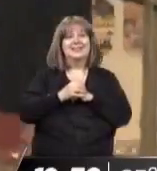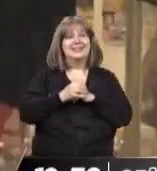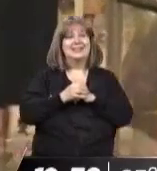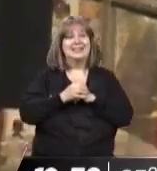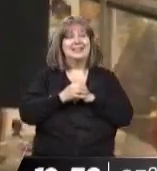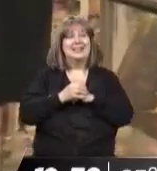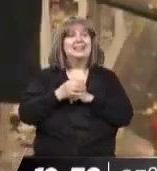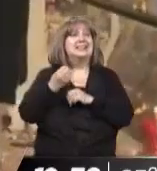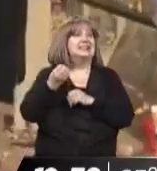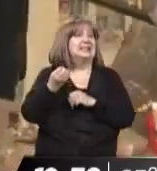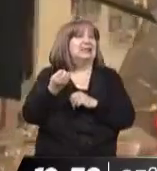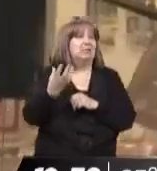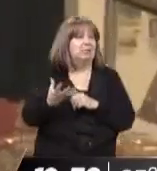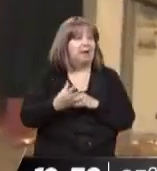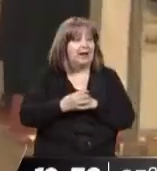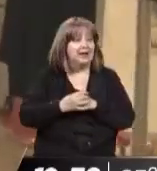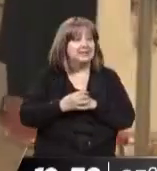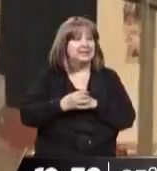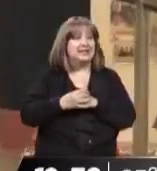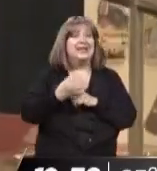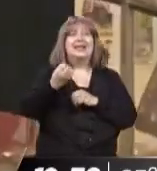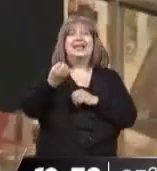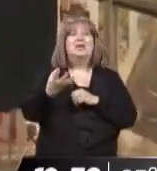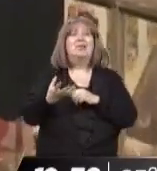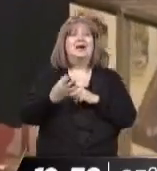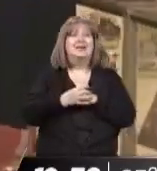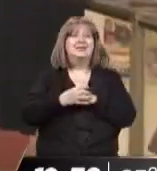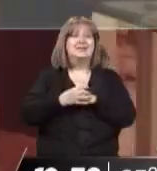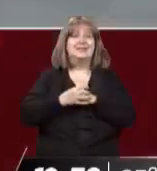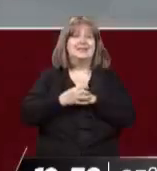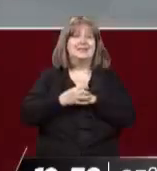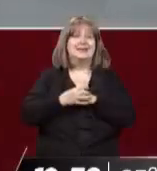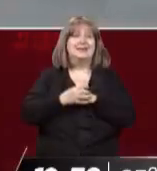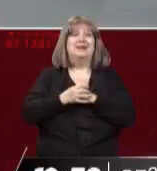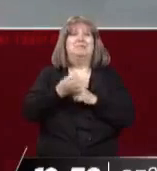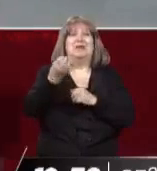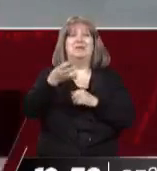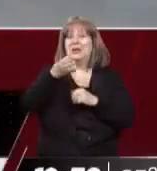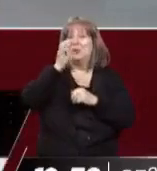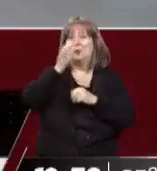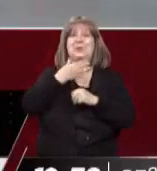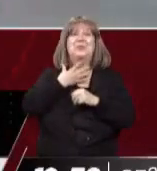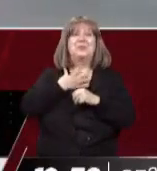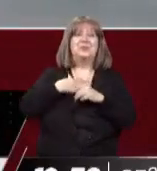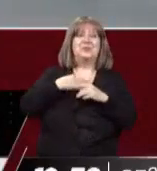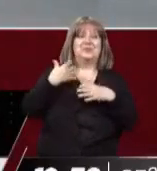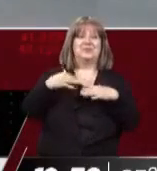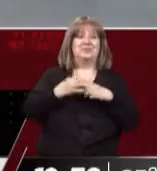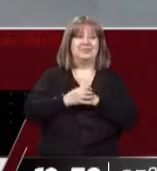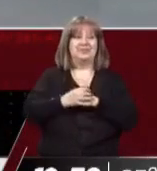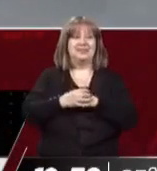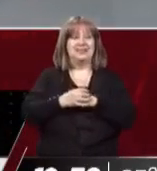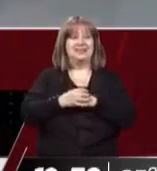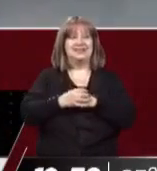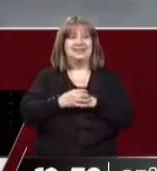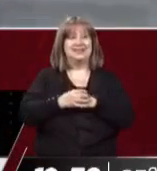¿Qué pasa? ¿Qué pasa? Claro, ha tomado mucha aguardiente este Batman. Hola, I am Batman. Menos